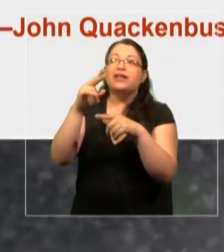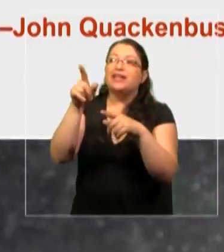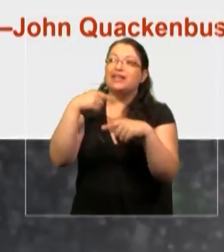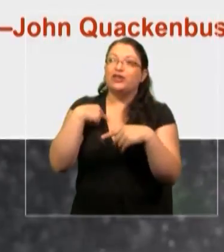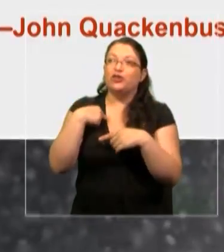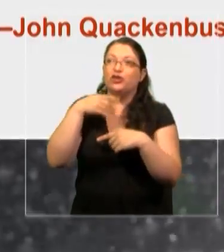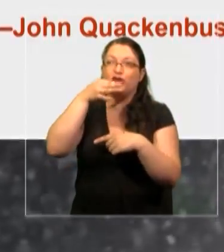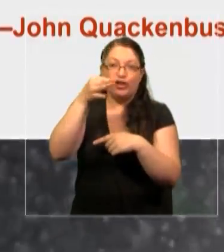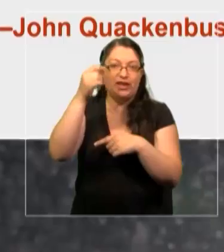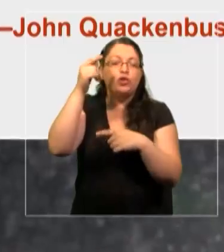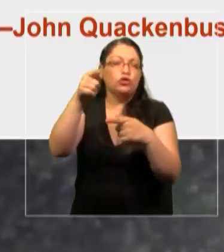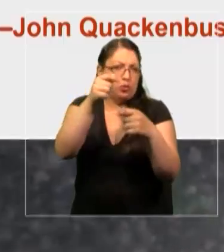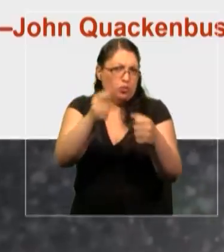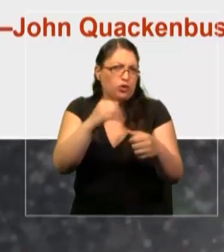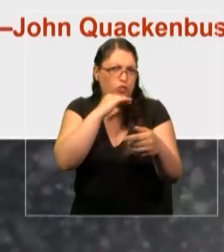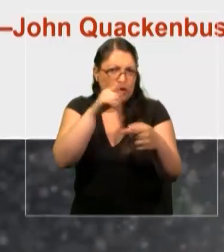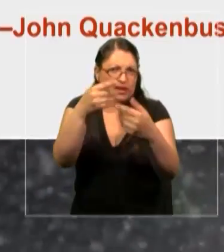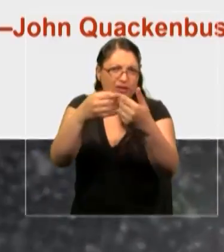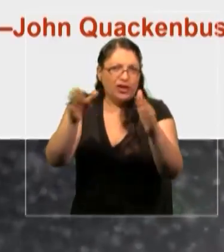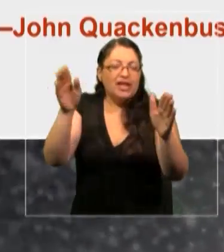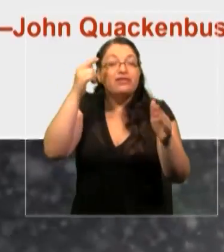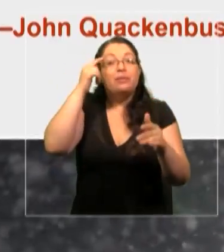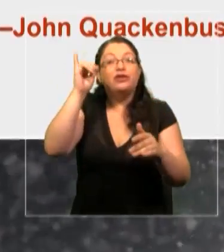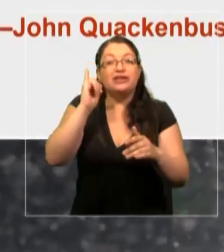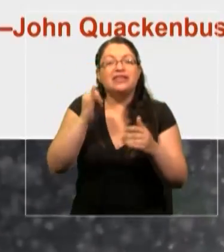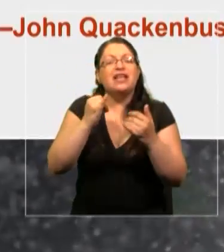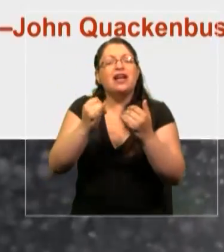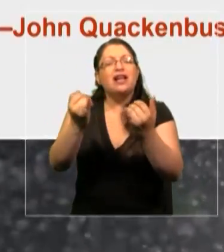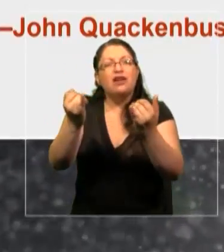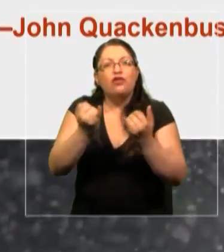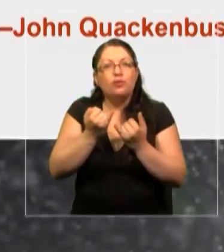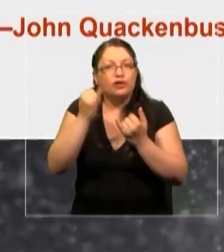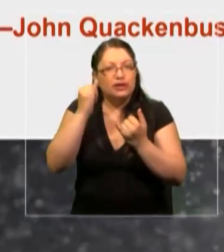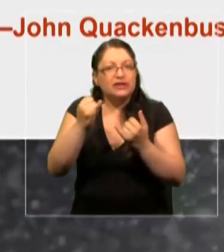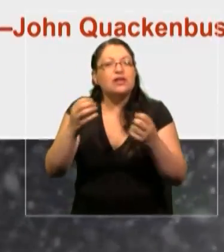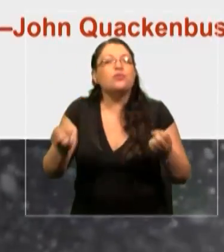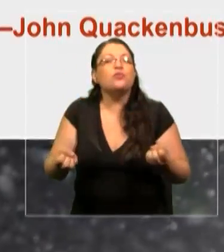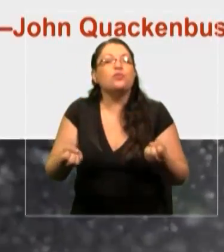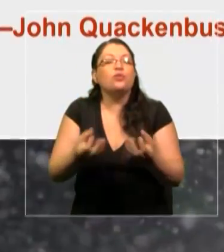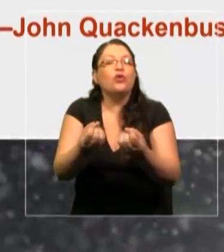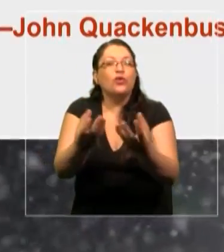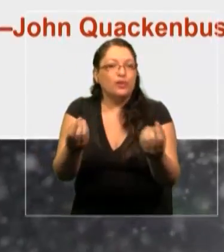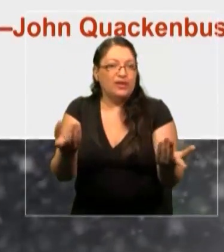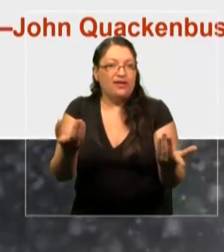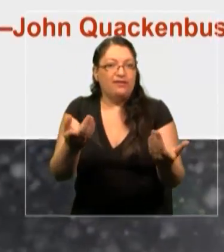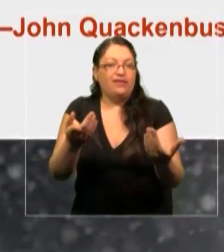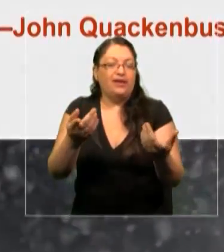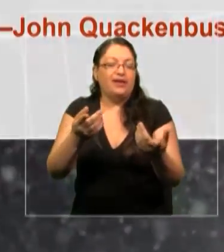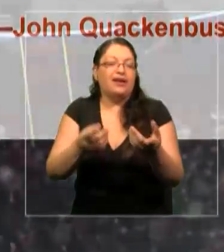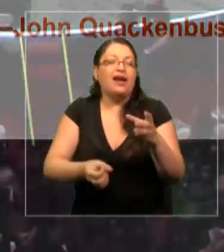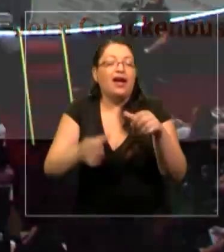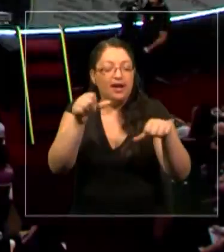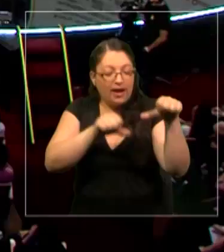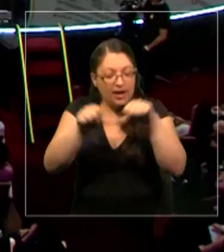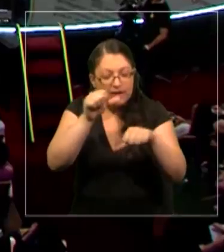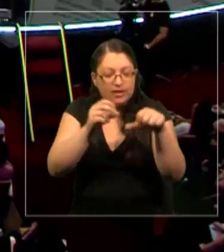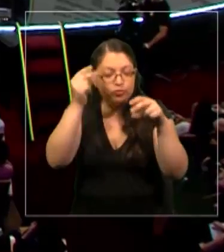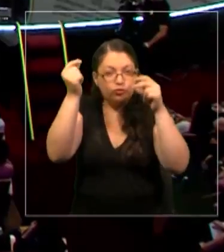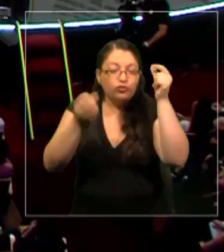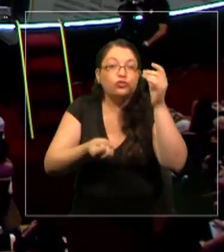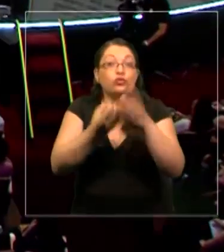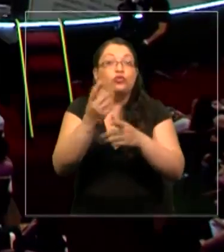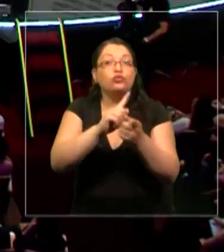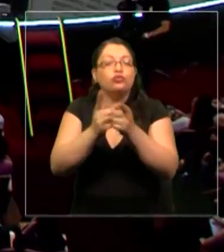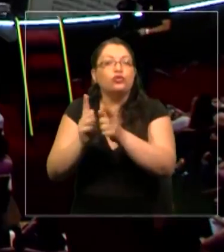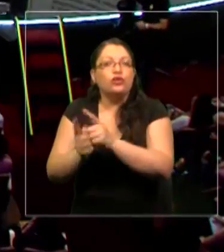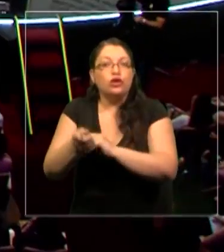esto libremente, pero los datos sí impulsan la revolución en la ciencia. Y eso, si no aprenden nada más